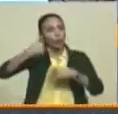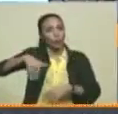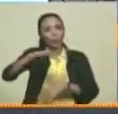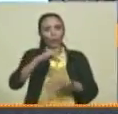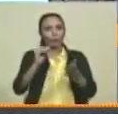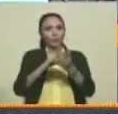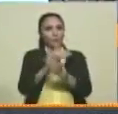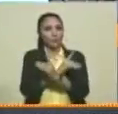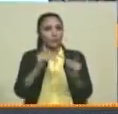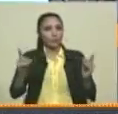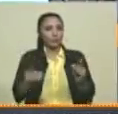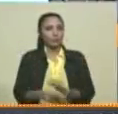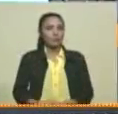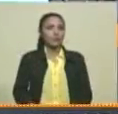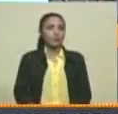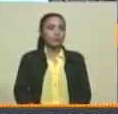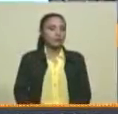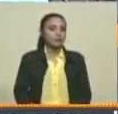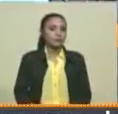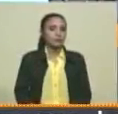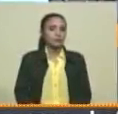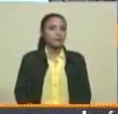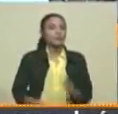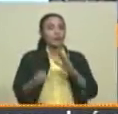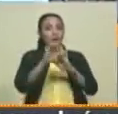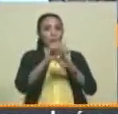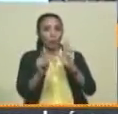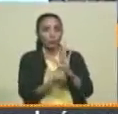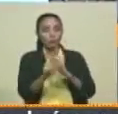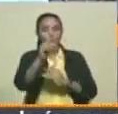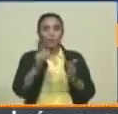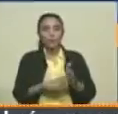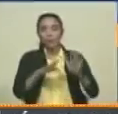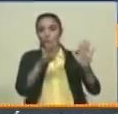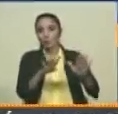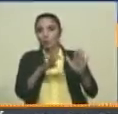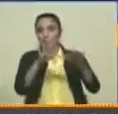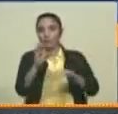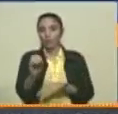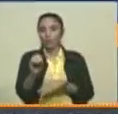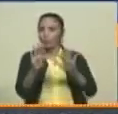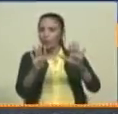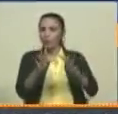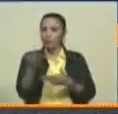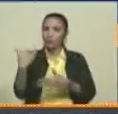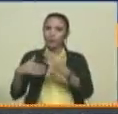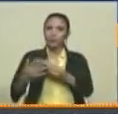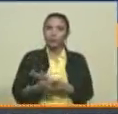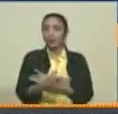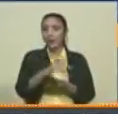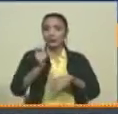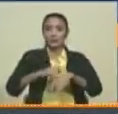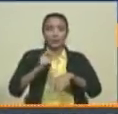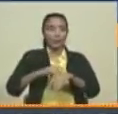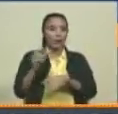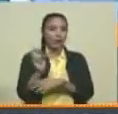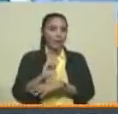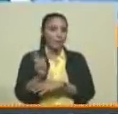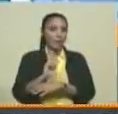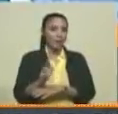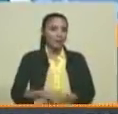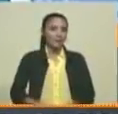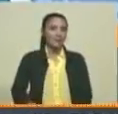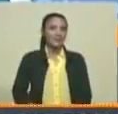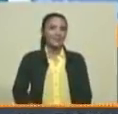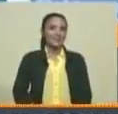democracia y rescataron la Constitución de 1999. En tiempo récord. Un verdadero